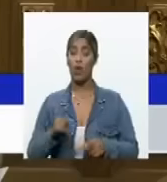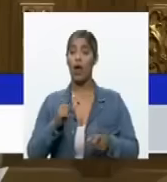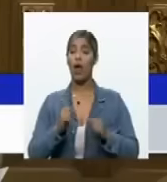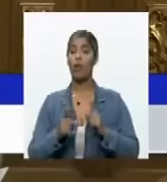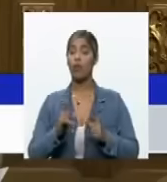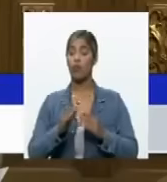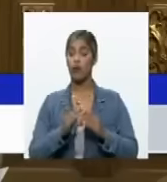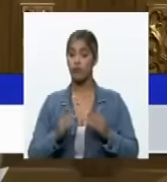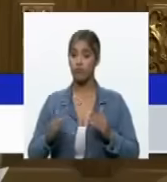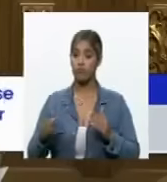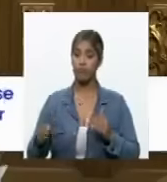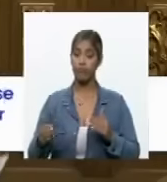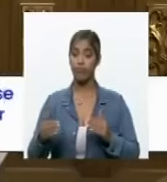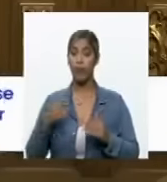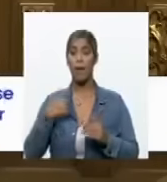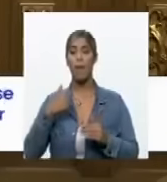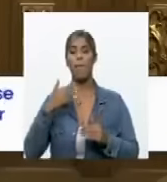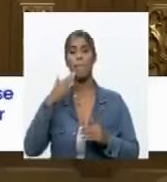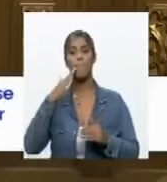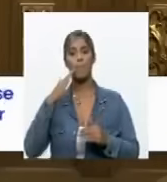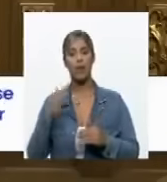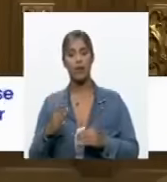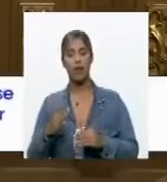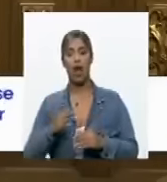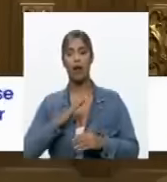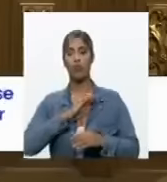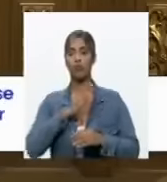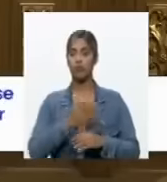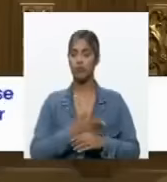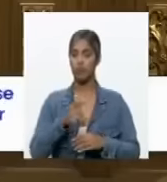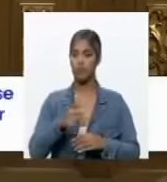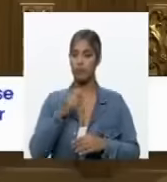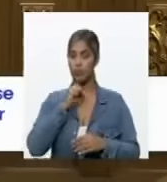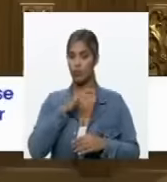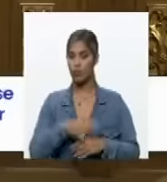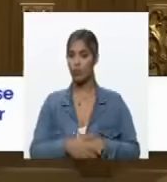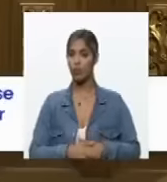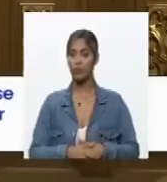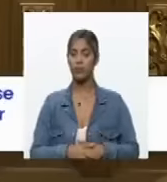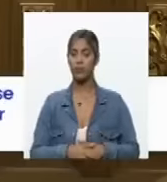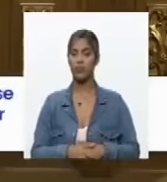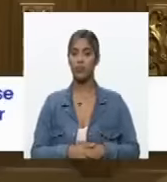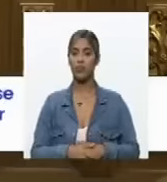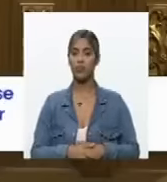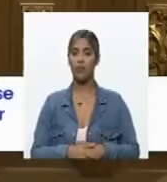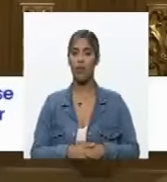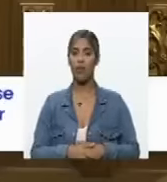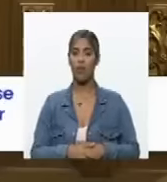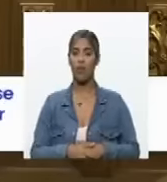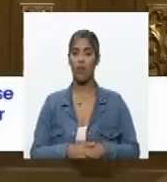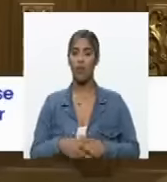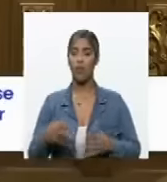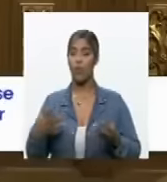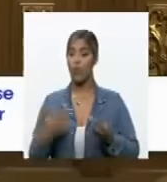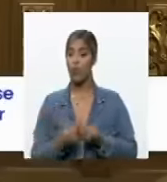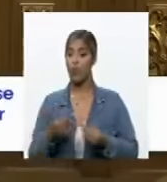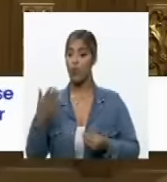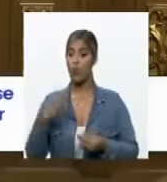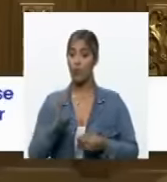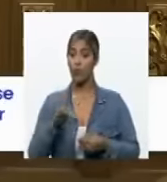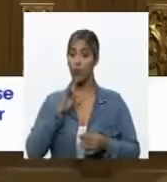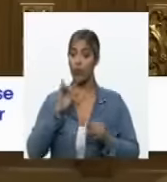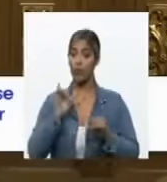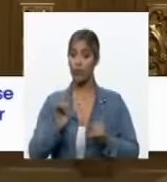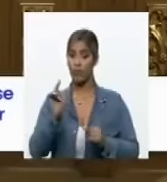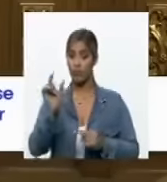lado de los militares patriotas insurgentes. Y junto a la muerte de Livio